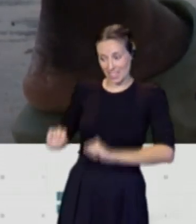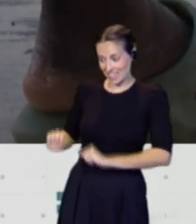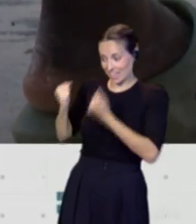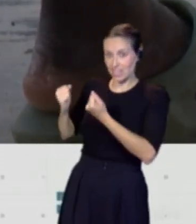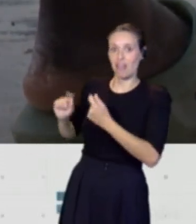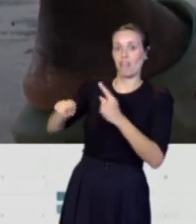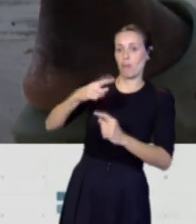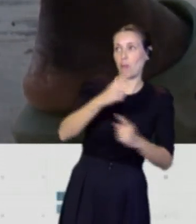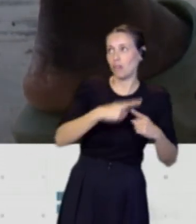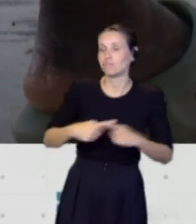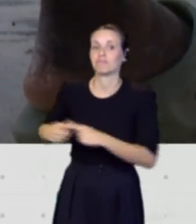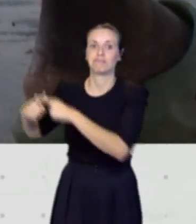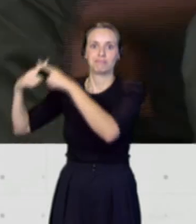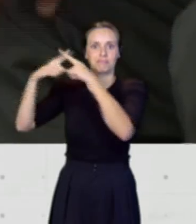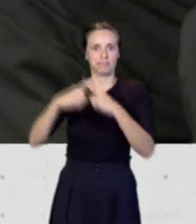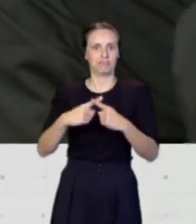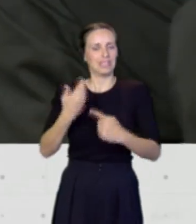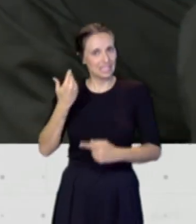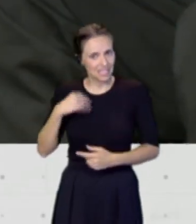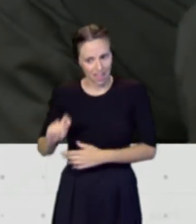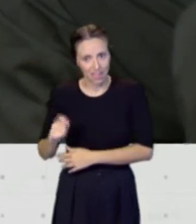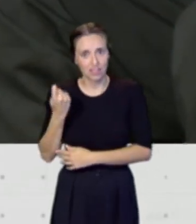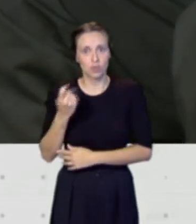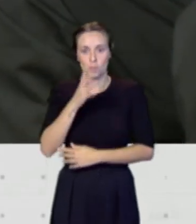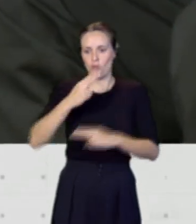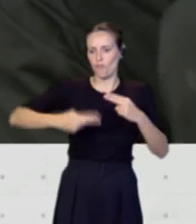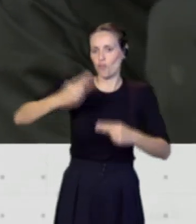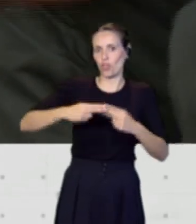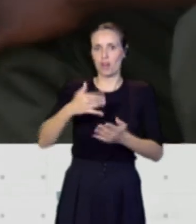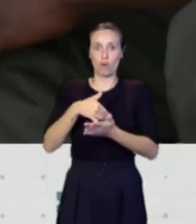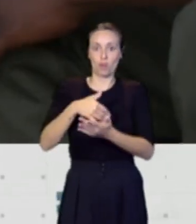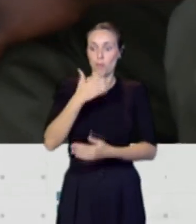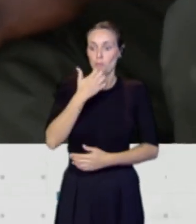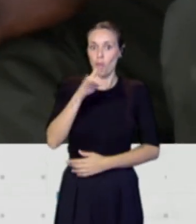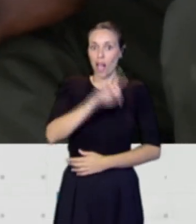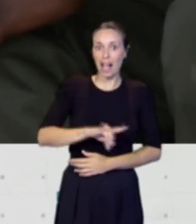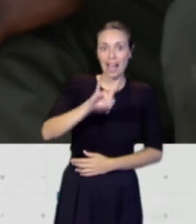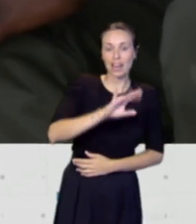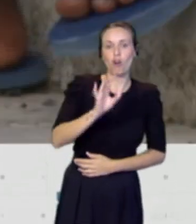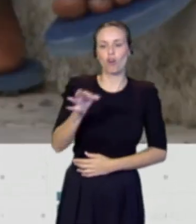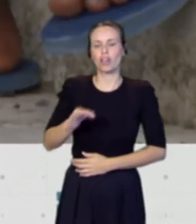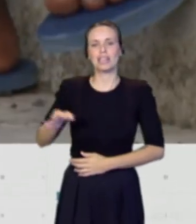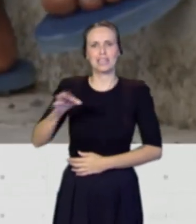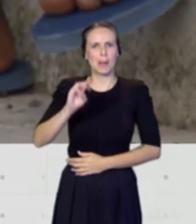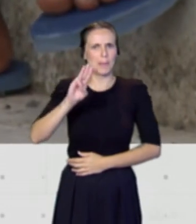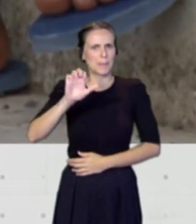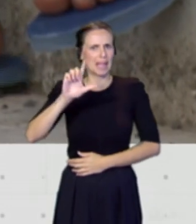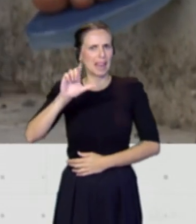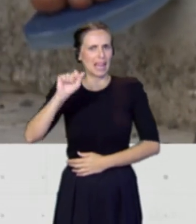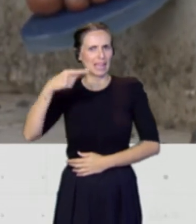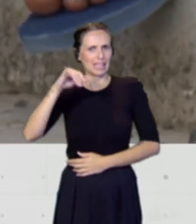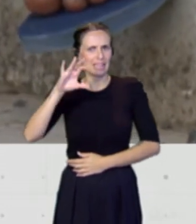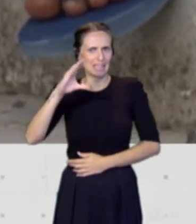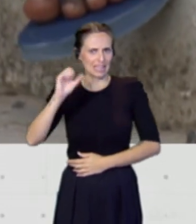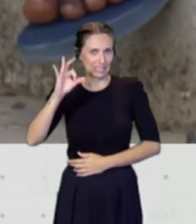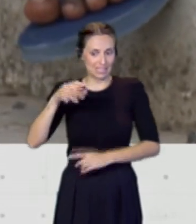a territorios exteriores de la Unión Europea, fronteras vulnerables de la Unión Europea, como es el caso de Canarias o las Islas Pelágicas en el sur de Italia o las